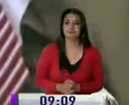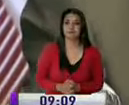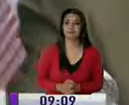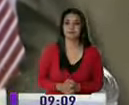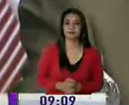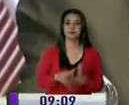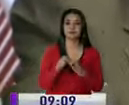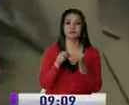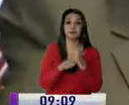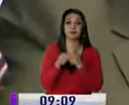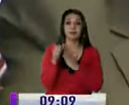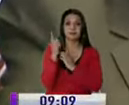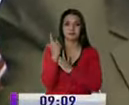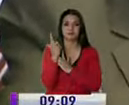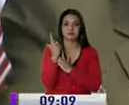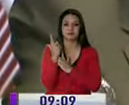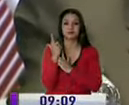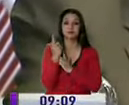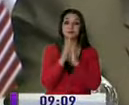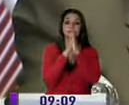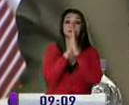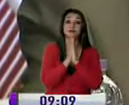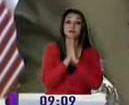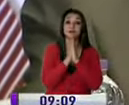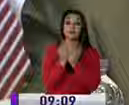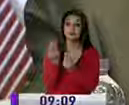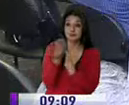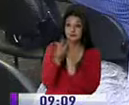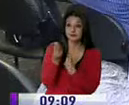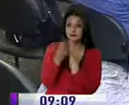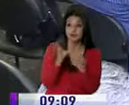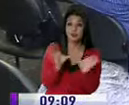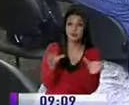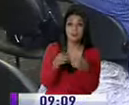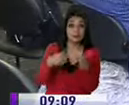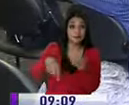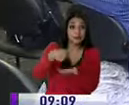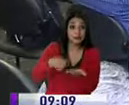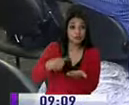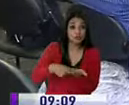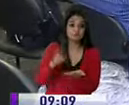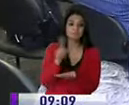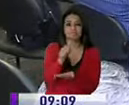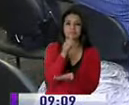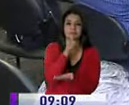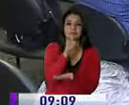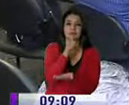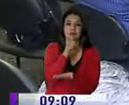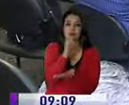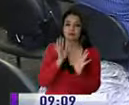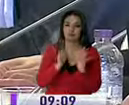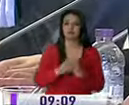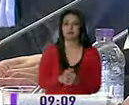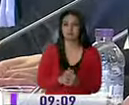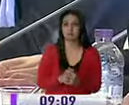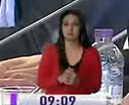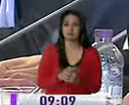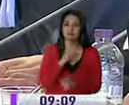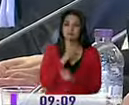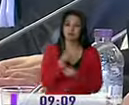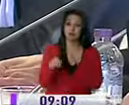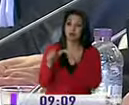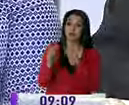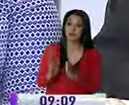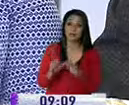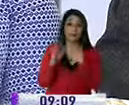El ministro de Defensa, Osvaldo Jarrín, solicitó que las versiones dentro de la comisión sean declaradas bajo reserva. Y así se determinó, pese a la negativa de